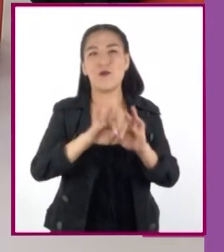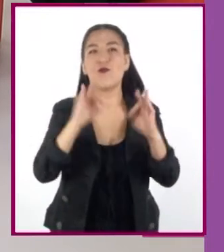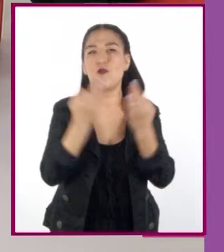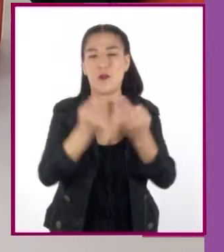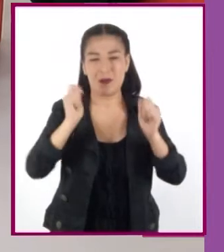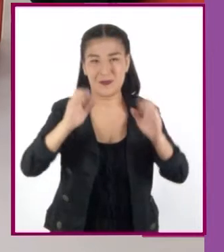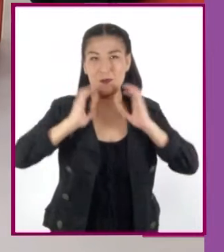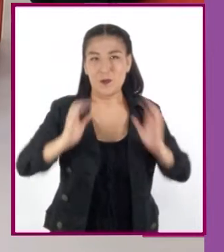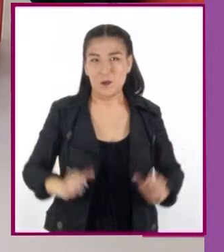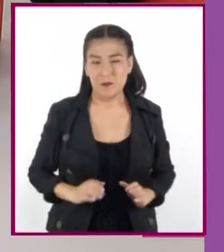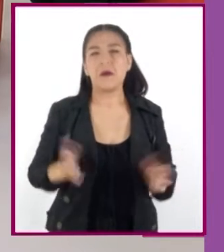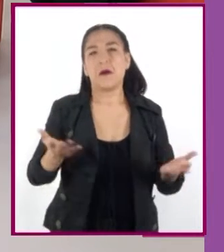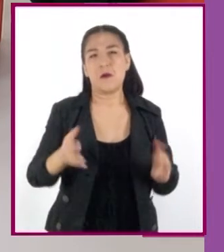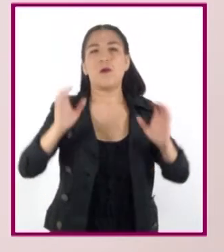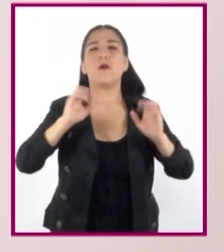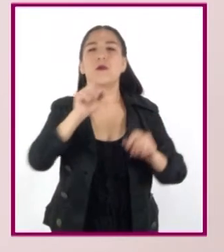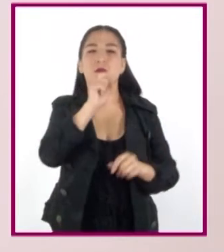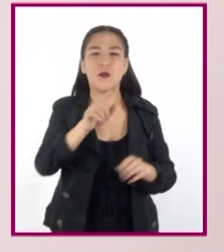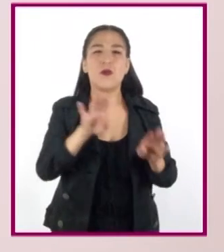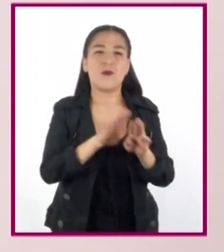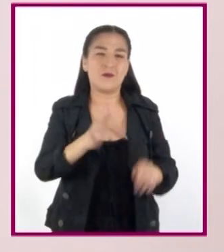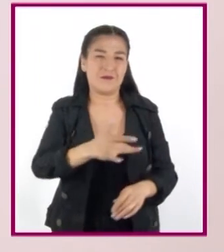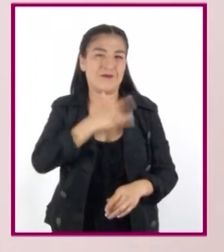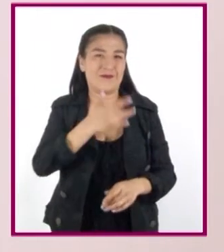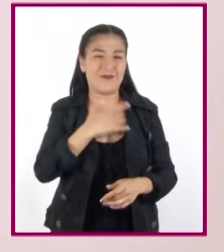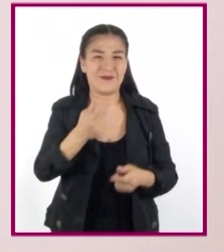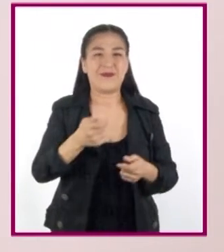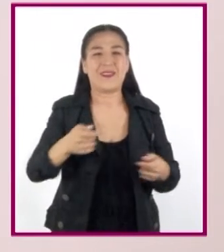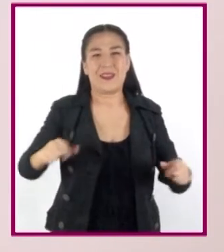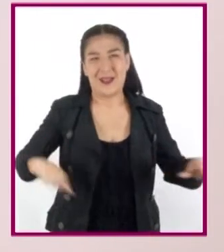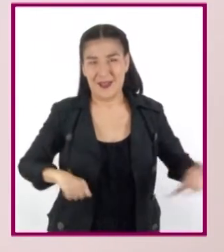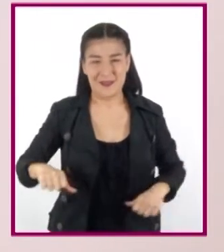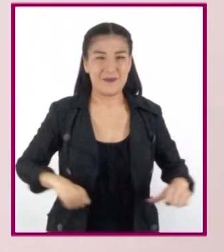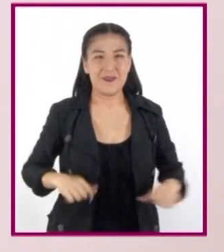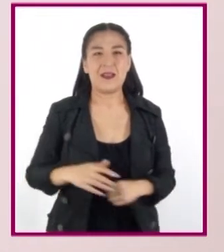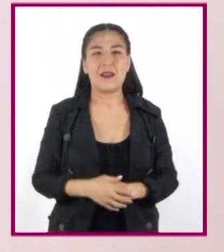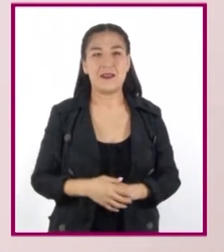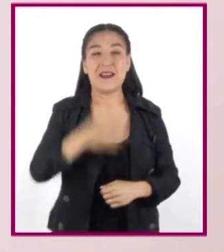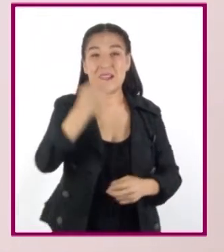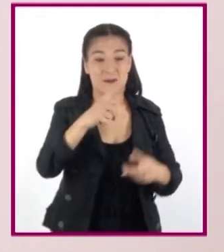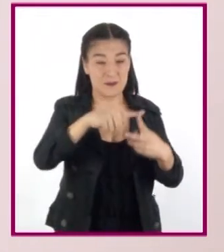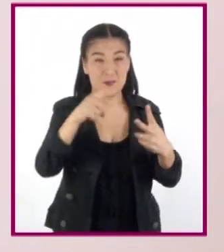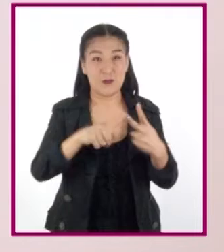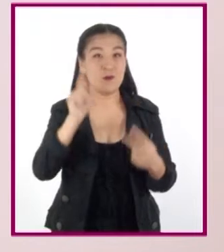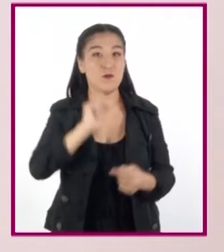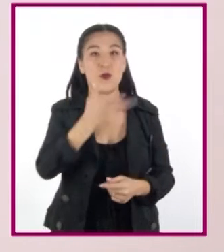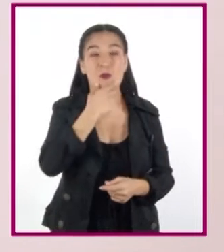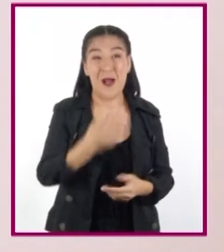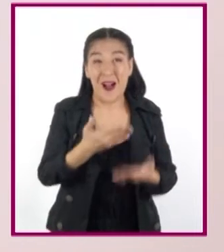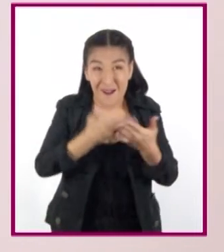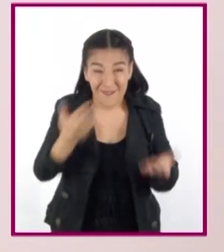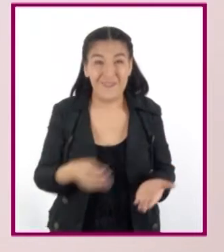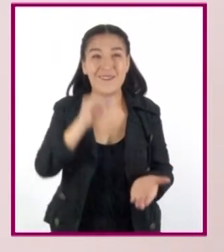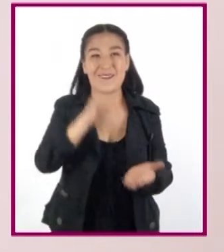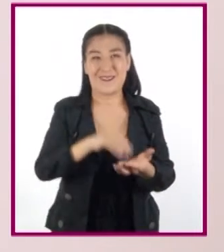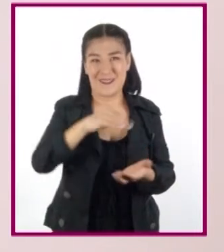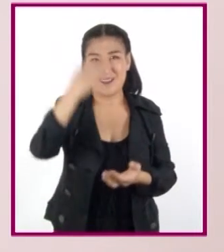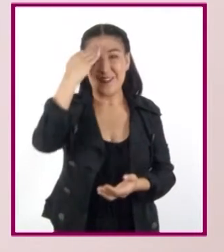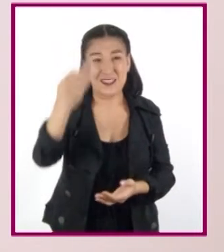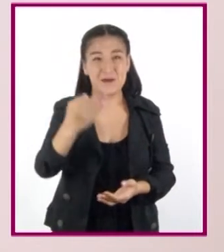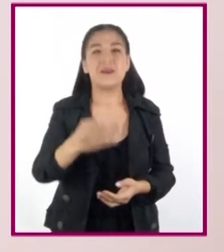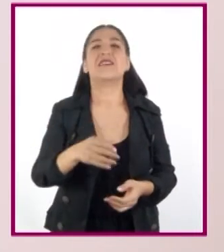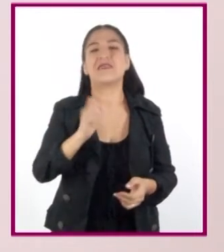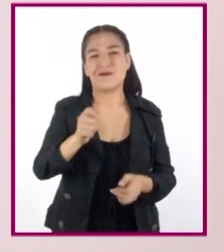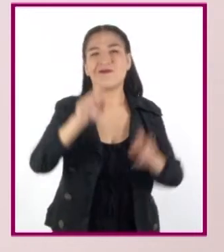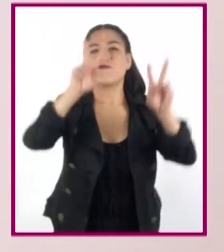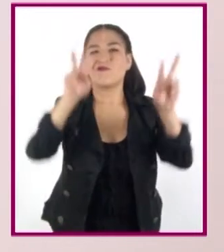ser o físicas. Estas cuestiones de género, aún en nuestra época, siguen siendo un